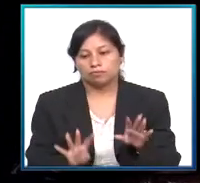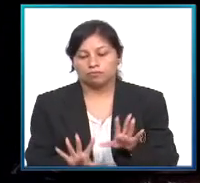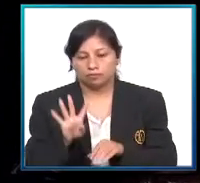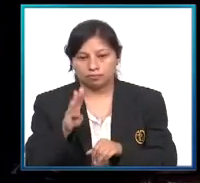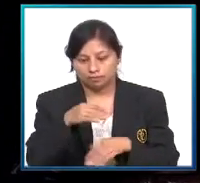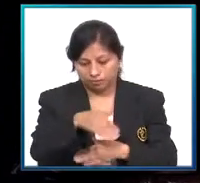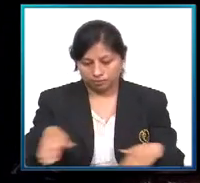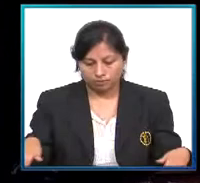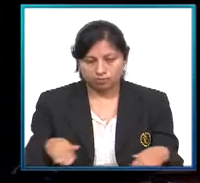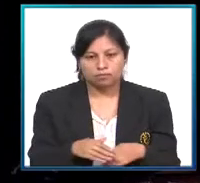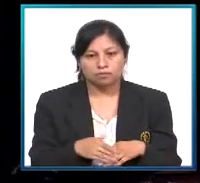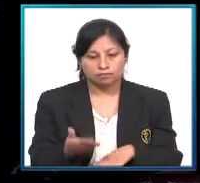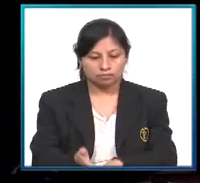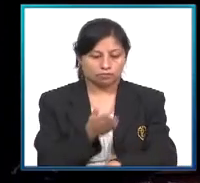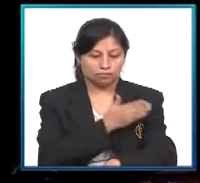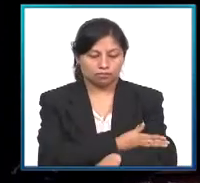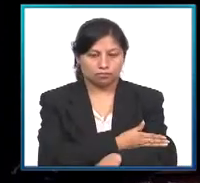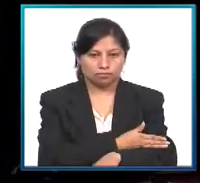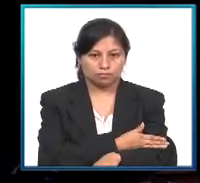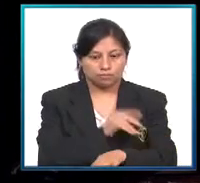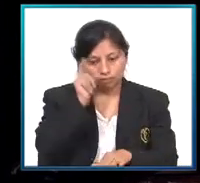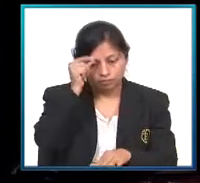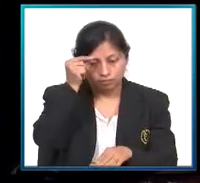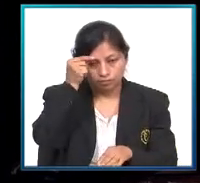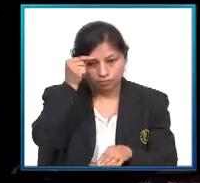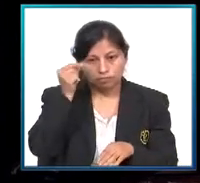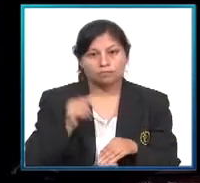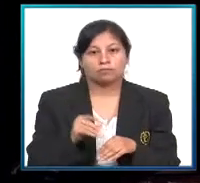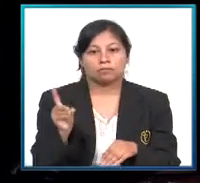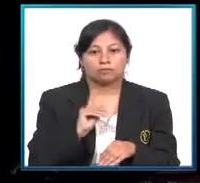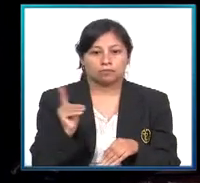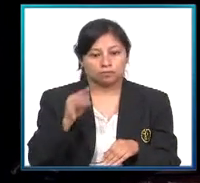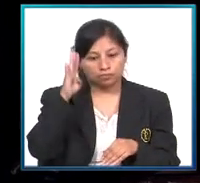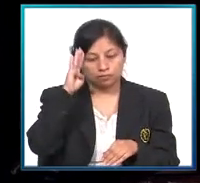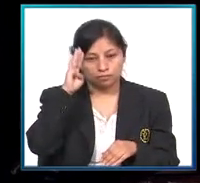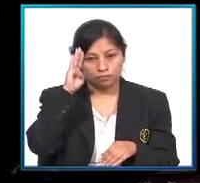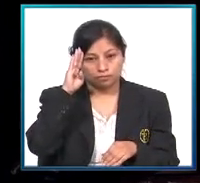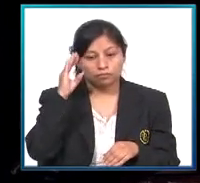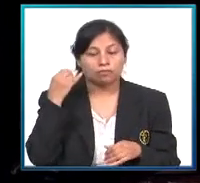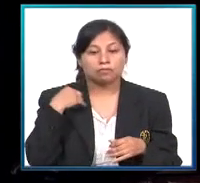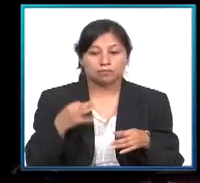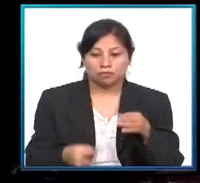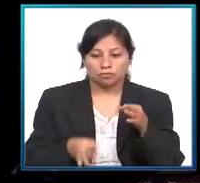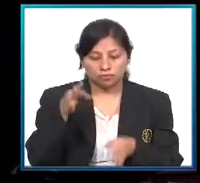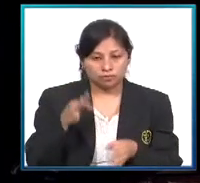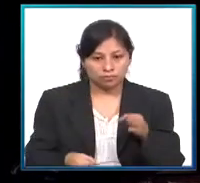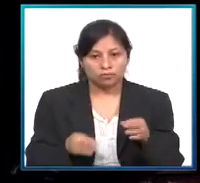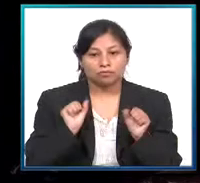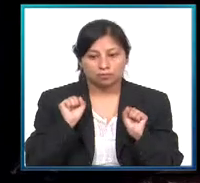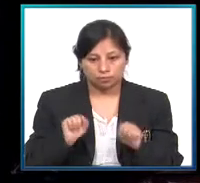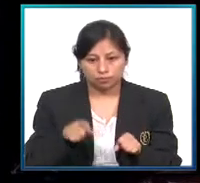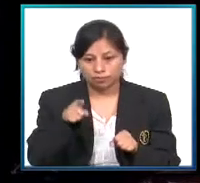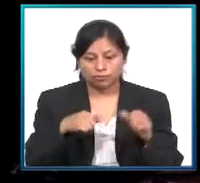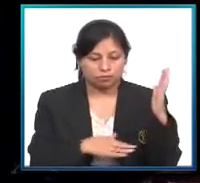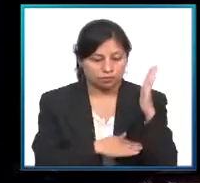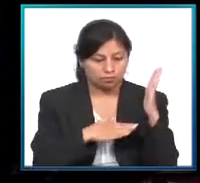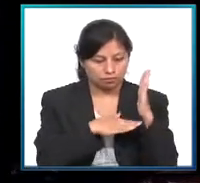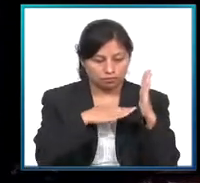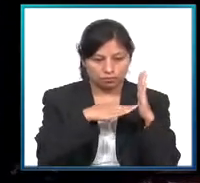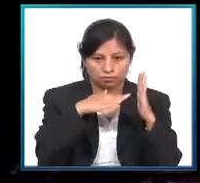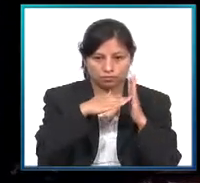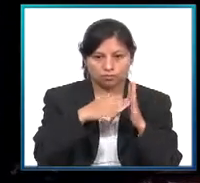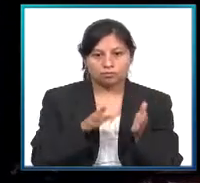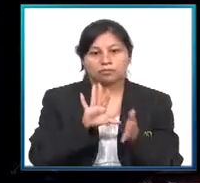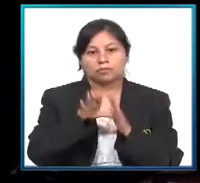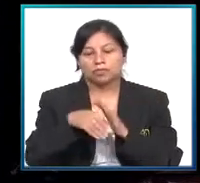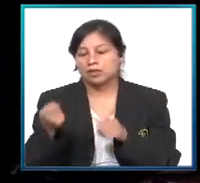entre 13 y 14 calles, donde estaba atrás de la gobernación, donde estaba la policía judicial, ese predio, para que ustedes construyan ahí y en